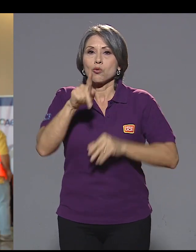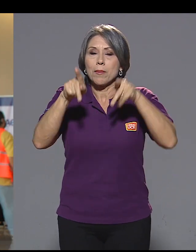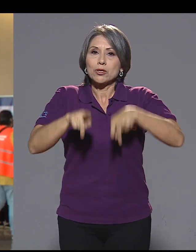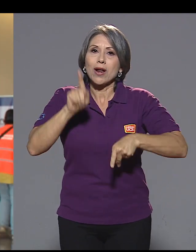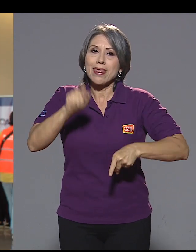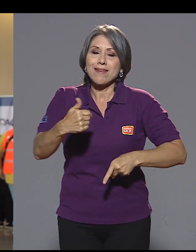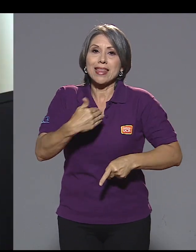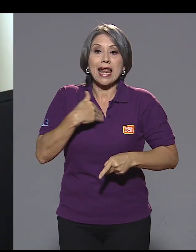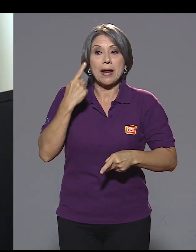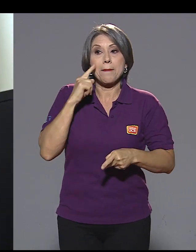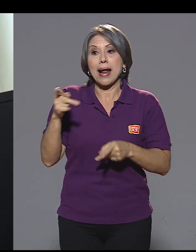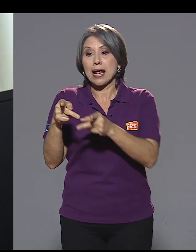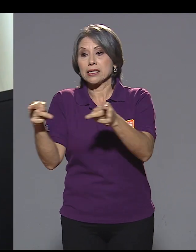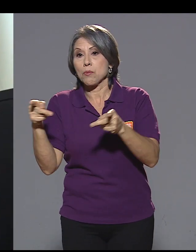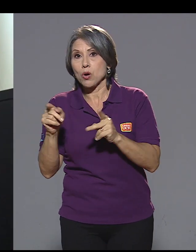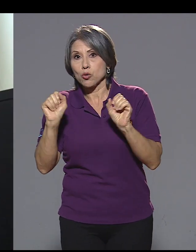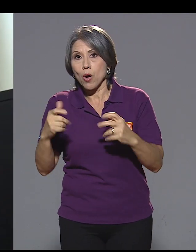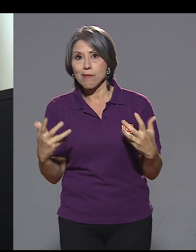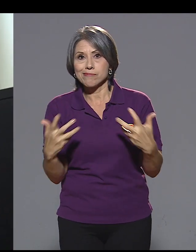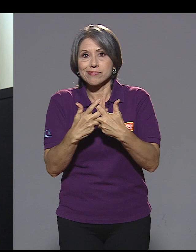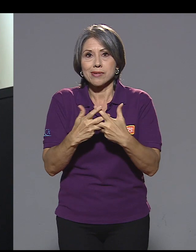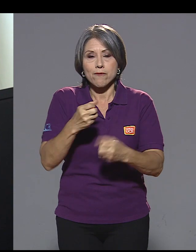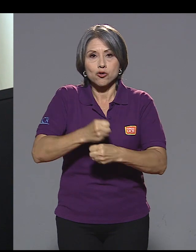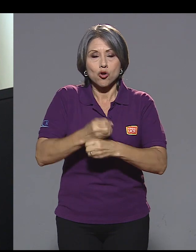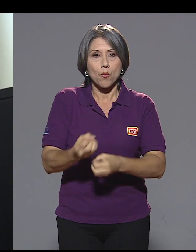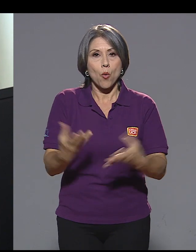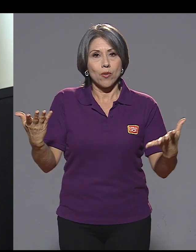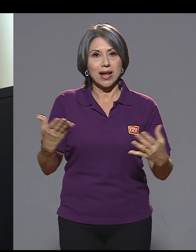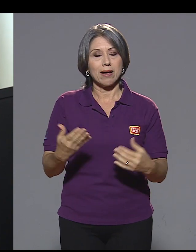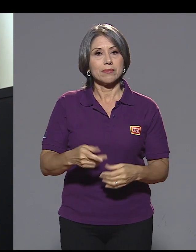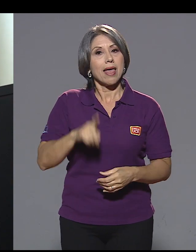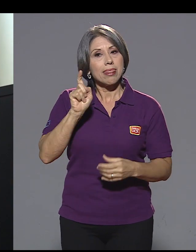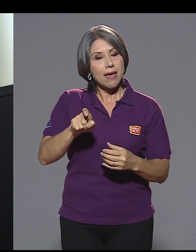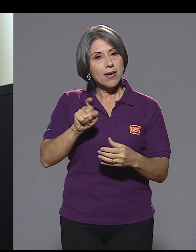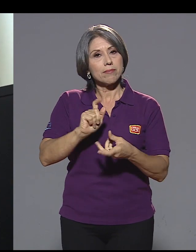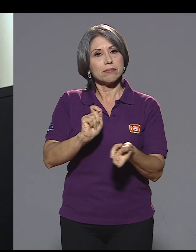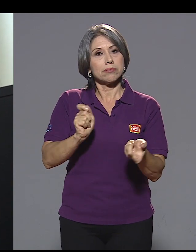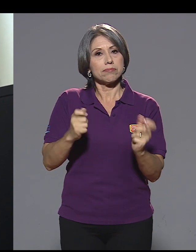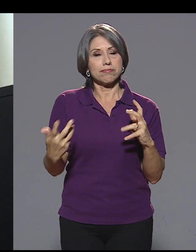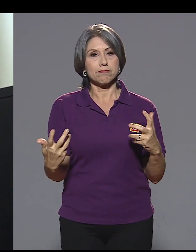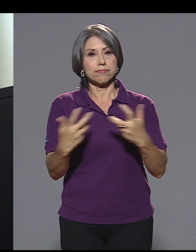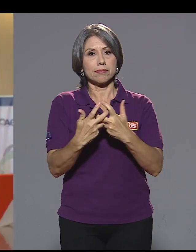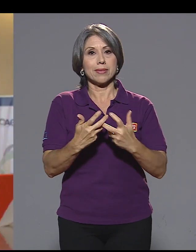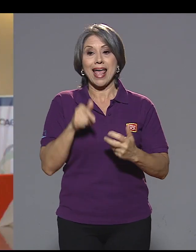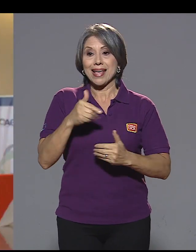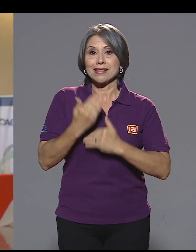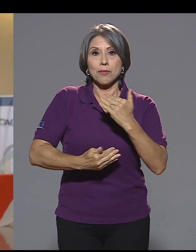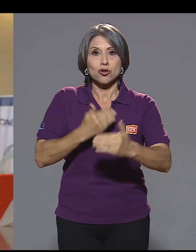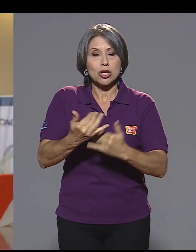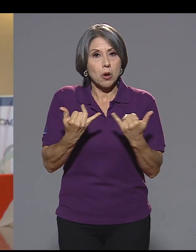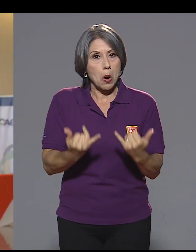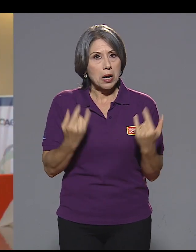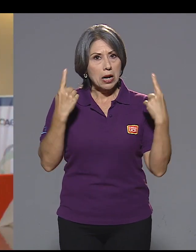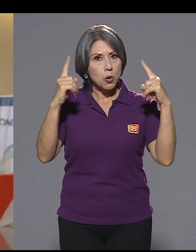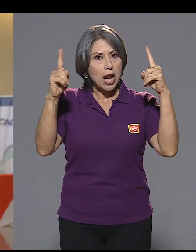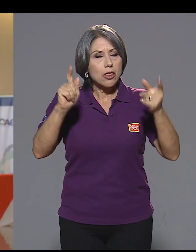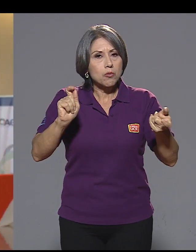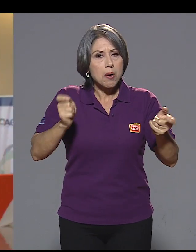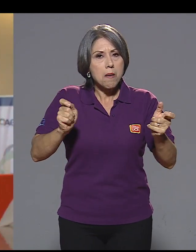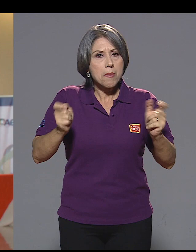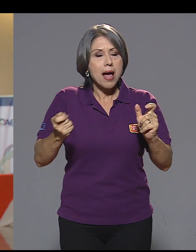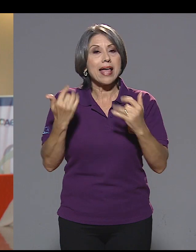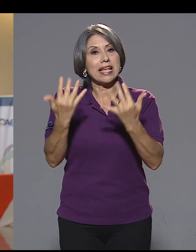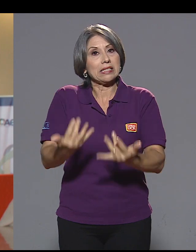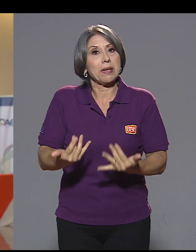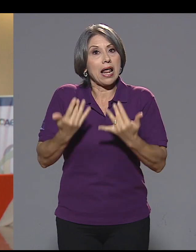ejercer cierto puesto en la función pública, y necesariamente eso hay que ajustarlo. Ese proceso es que se está en este momento logrando los ajustes, y esperamos